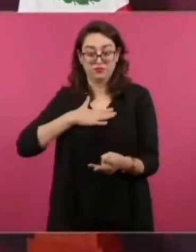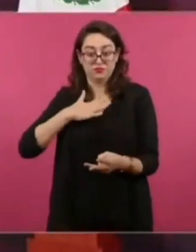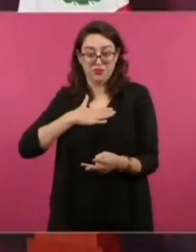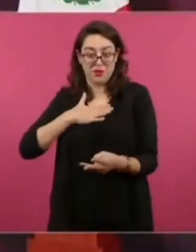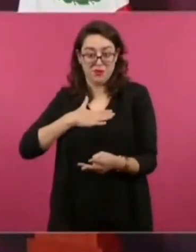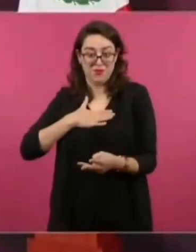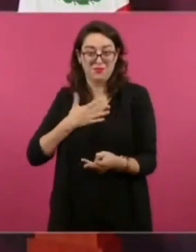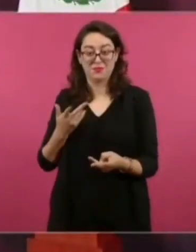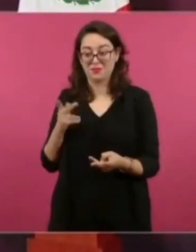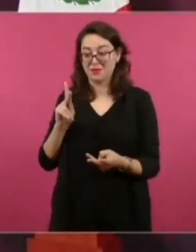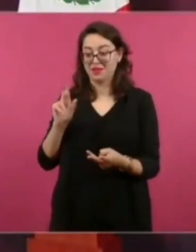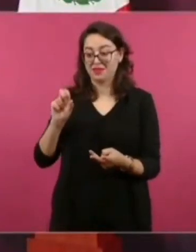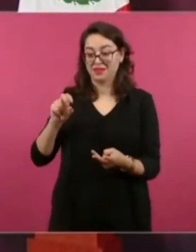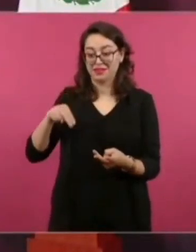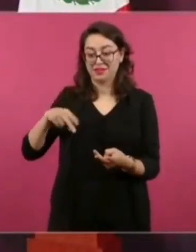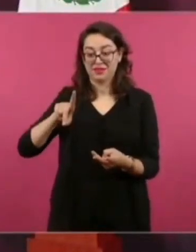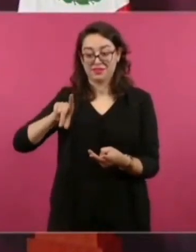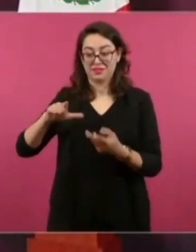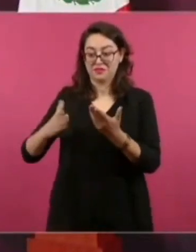nosotros